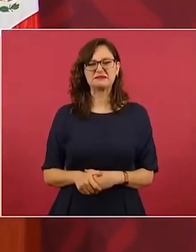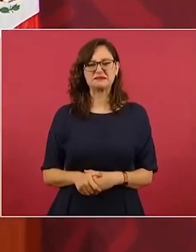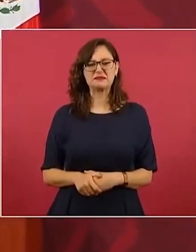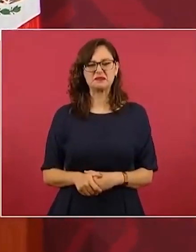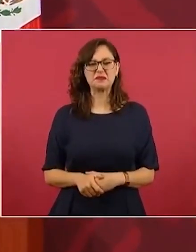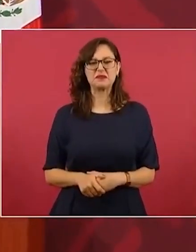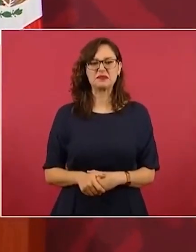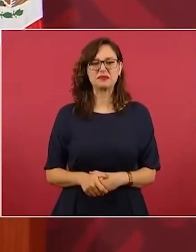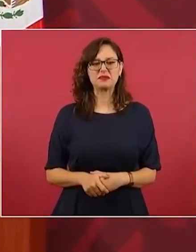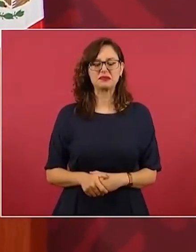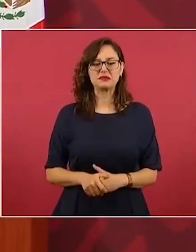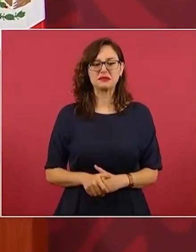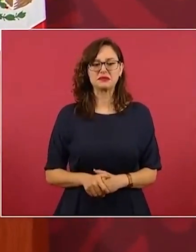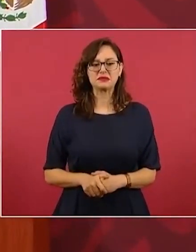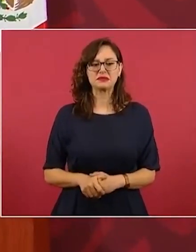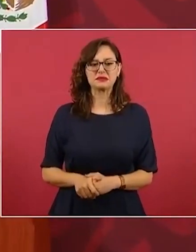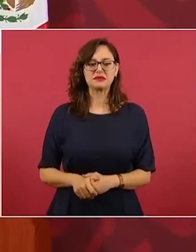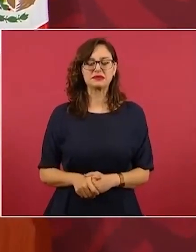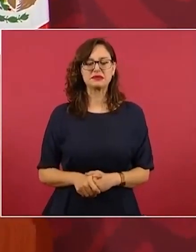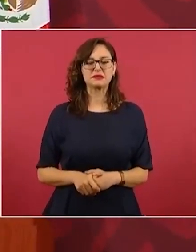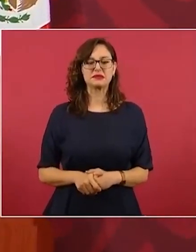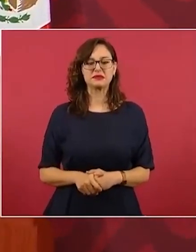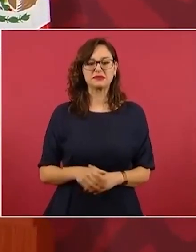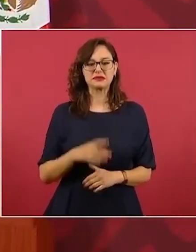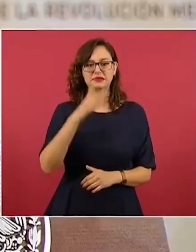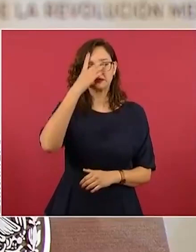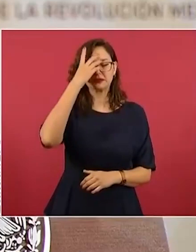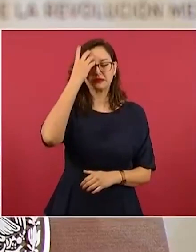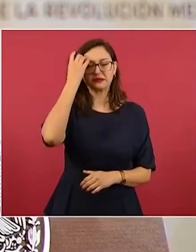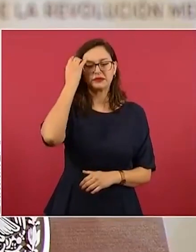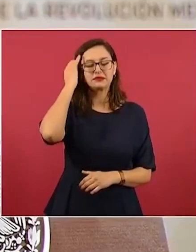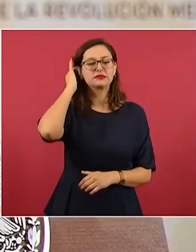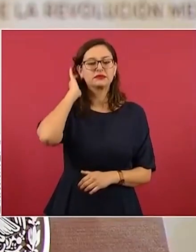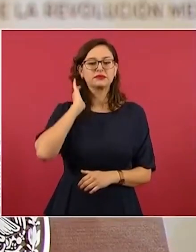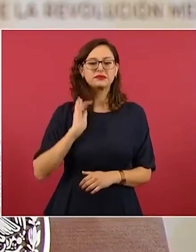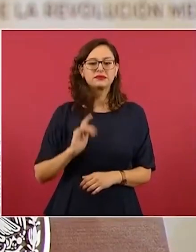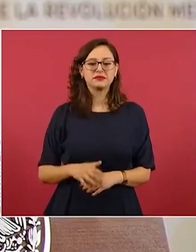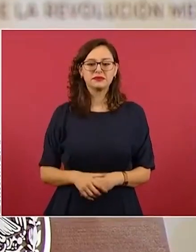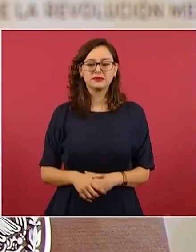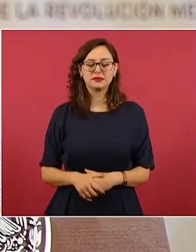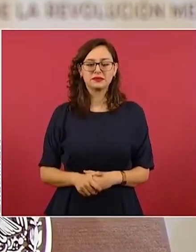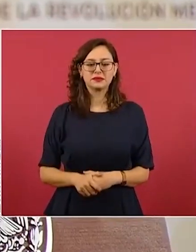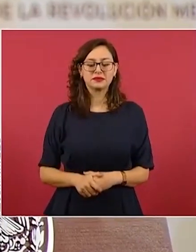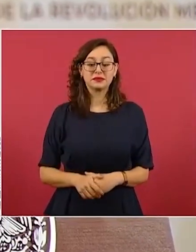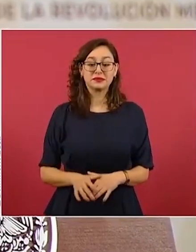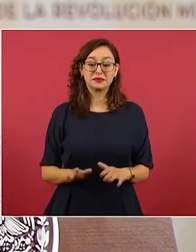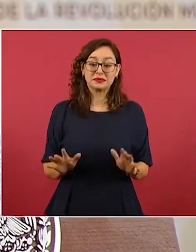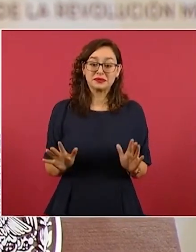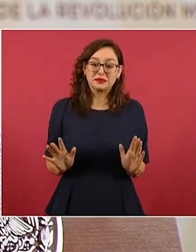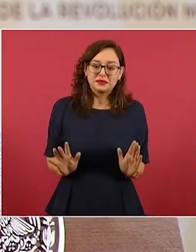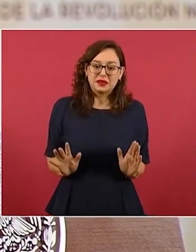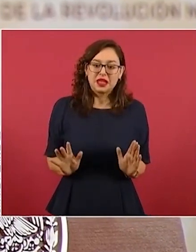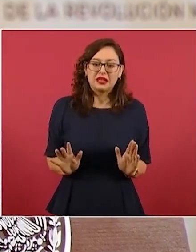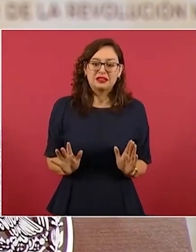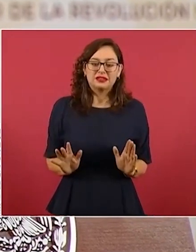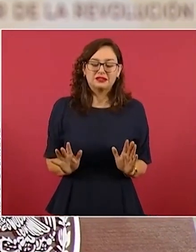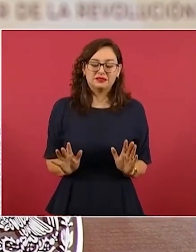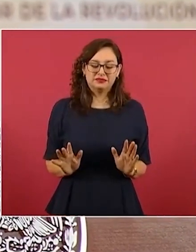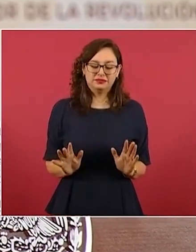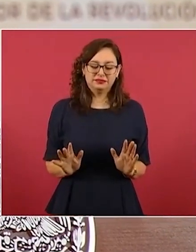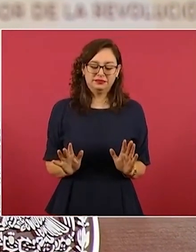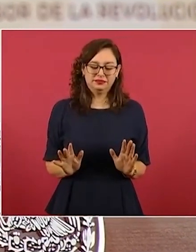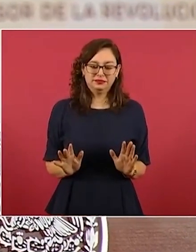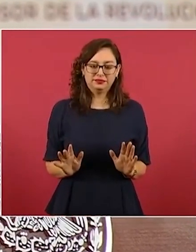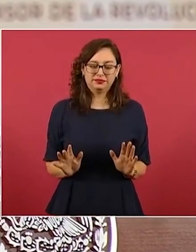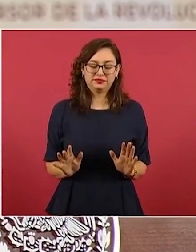a veces creo que una vez lo comenté, se piensa de que porque ya